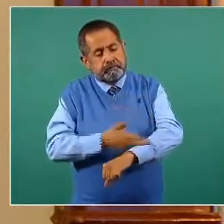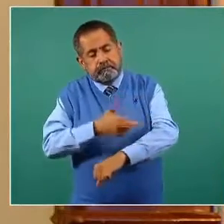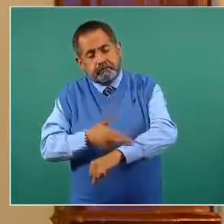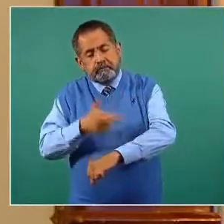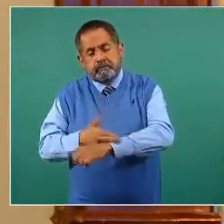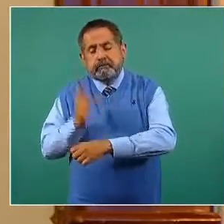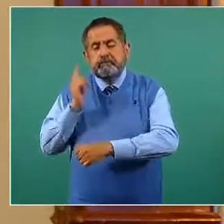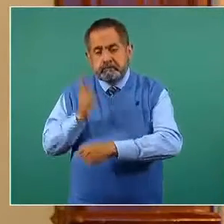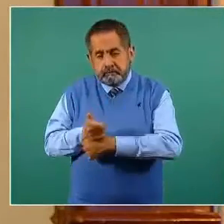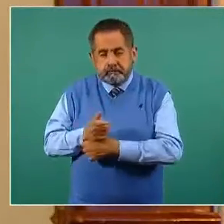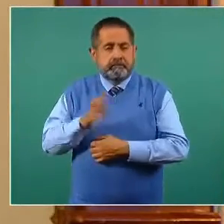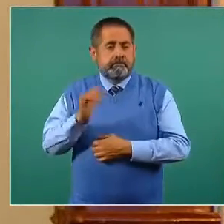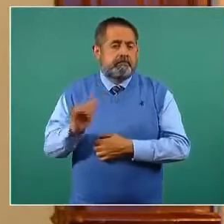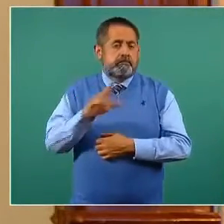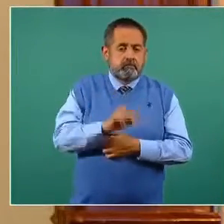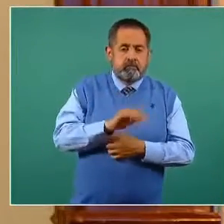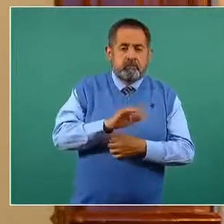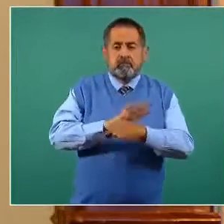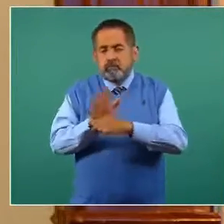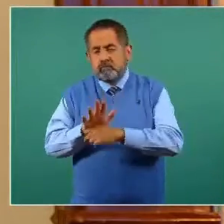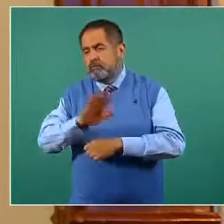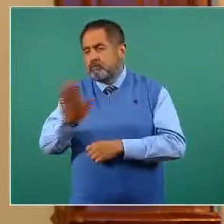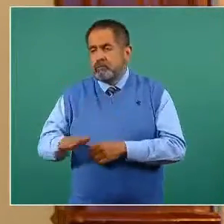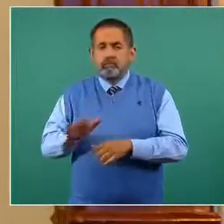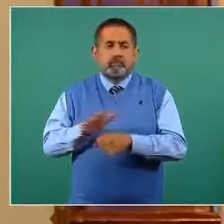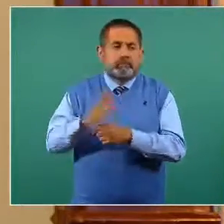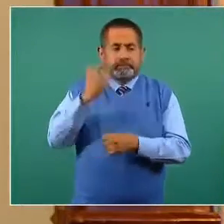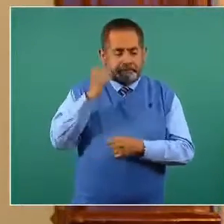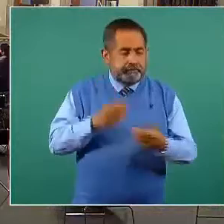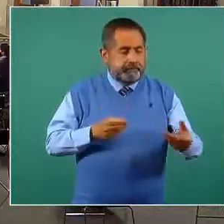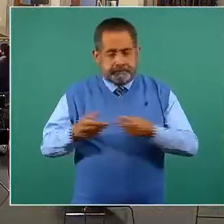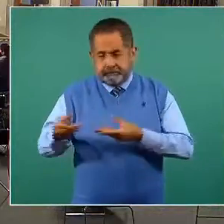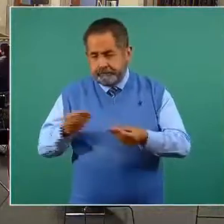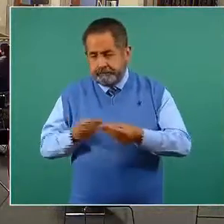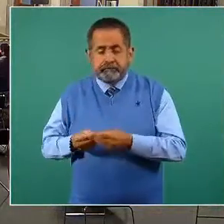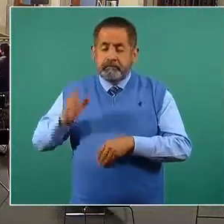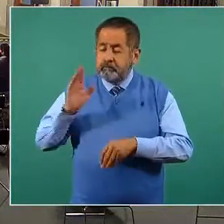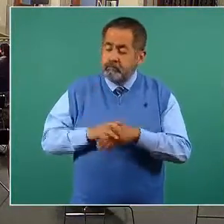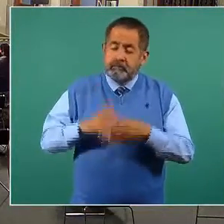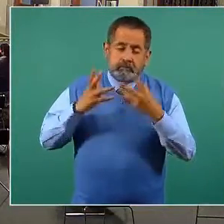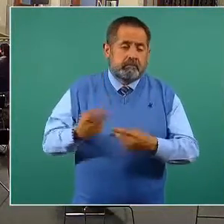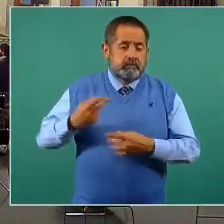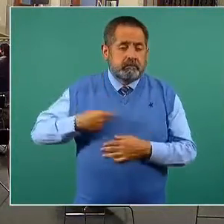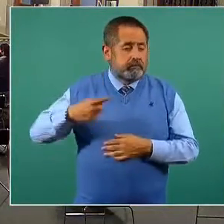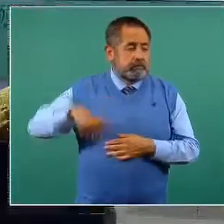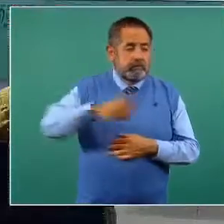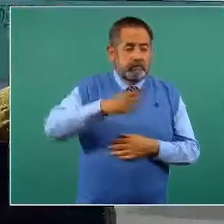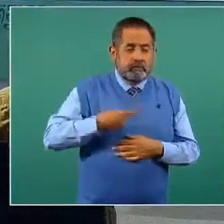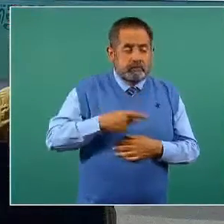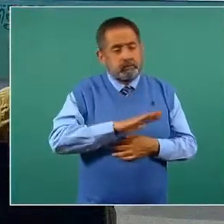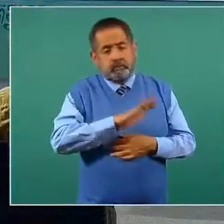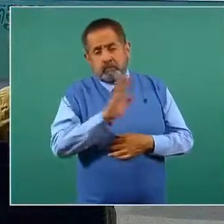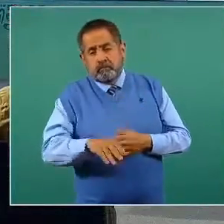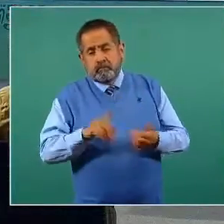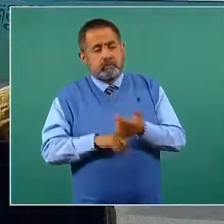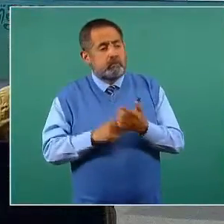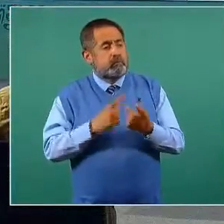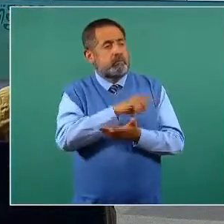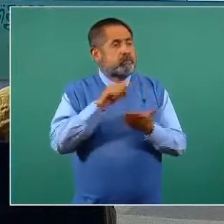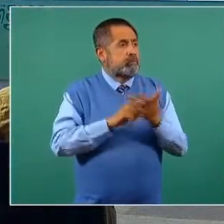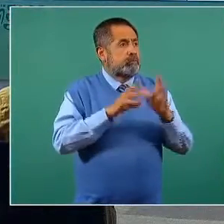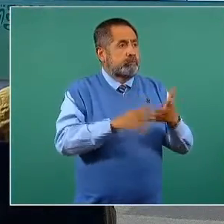y dictaminación, recordando que además a esto se suman una gran proporción de personas que no fallecen en una